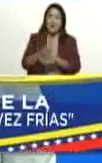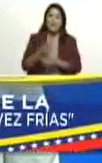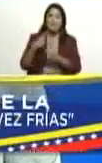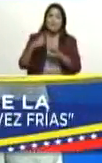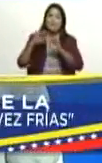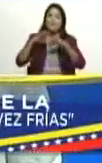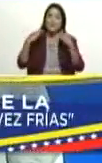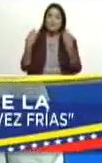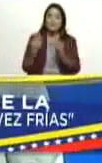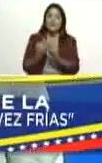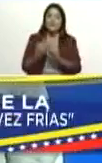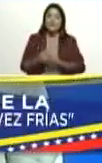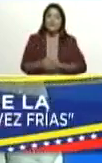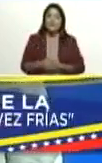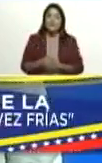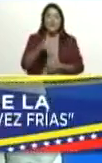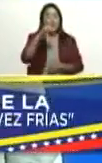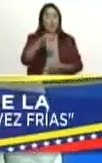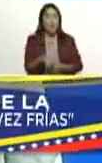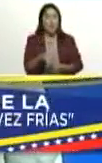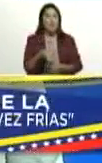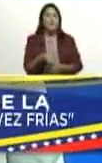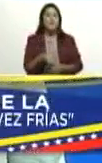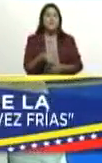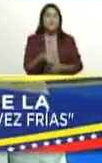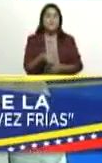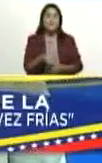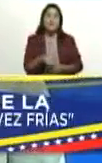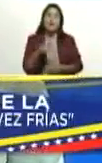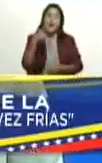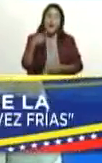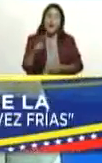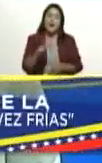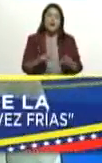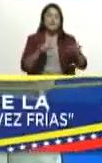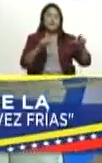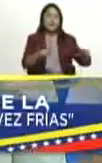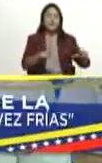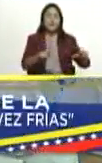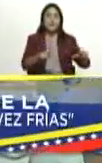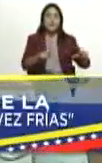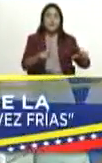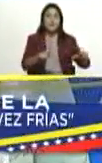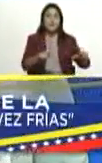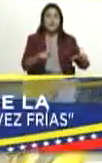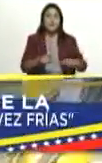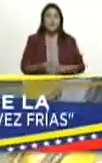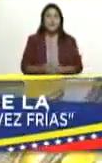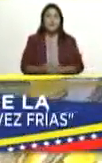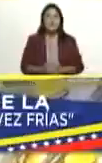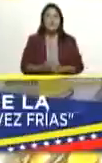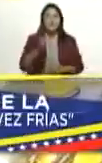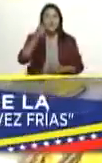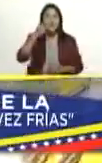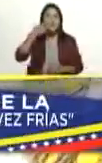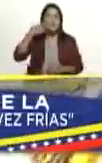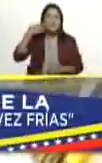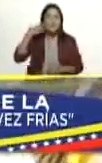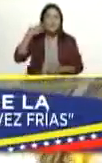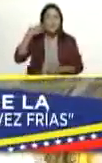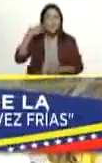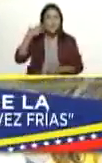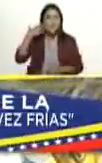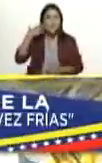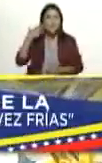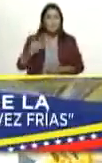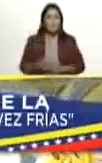la salud que el día de hoy reciben sus títulos de manos del jefe de Estado. Con mucho orgullo, con mucha satisfacción